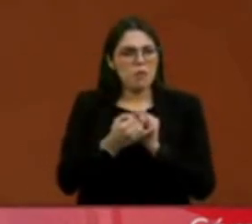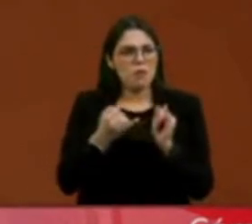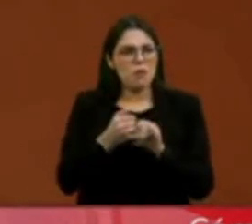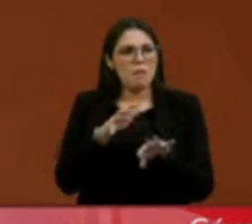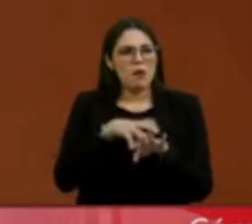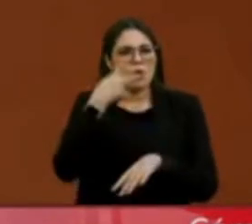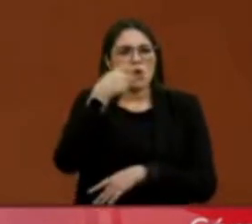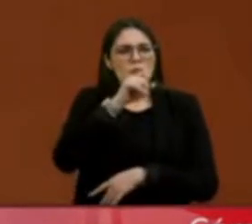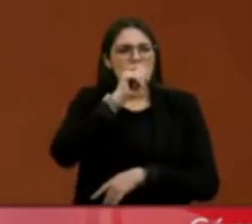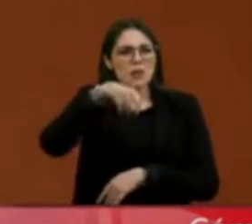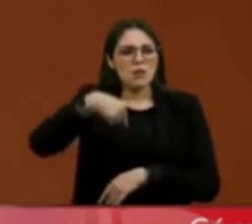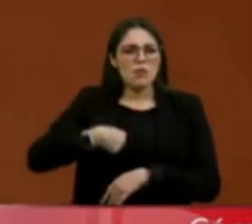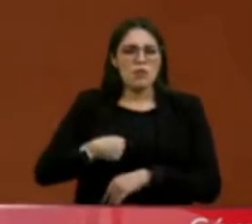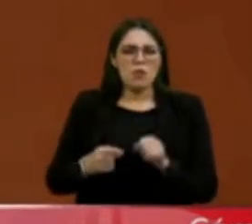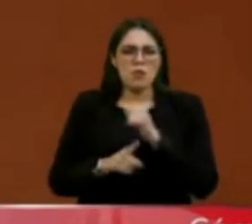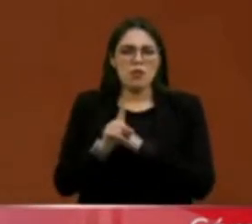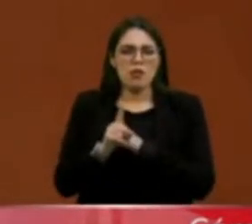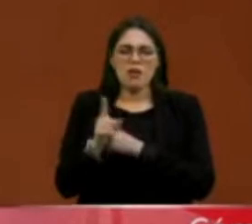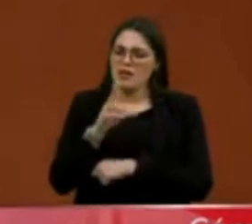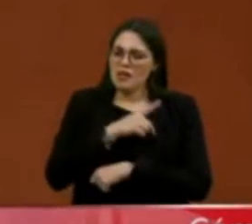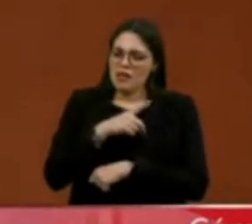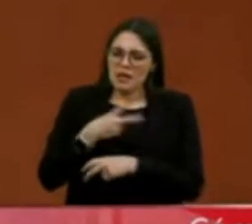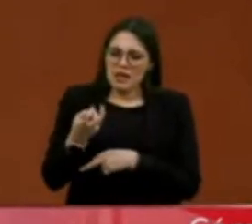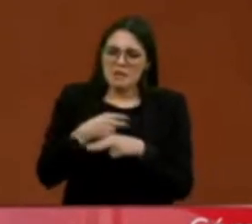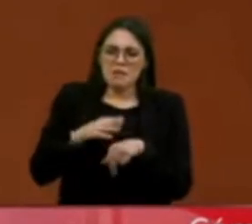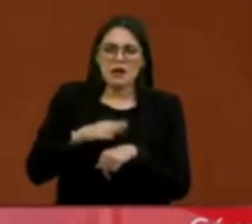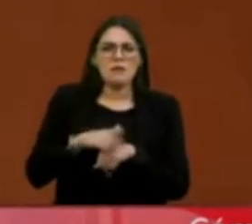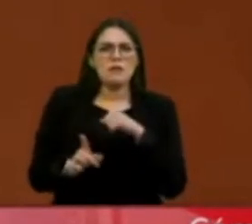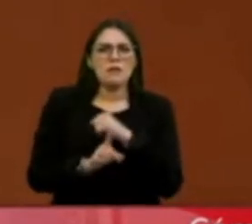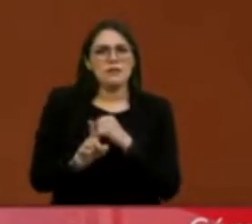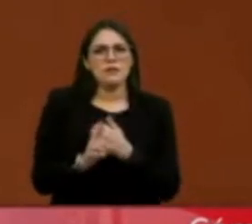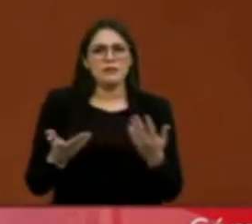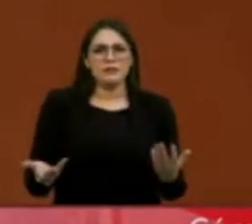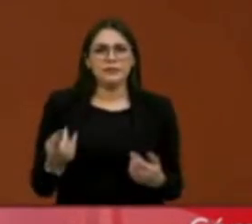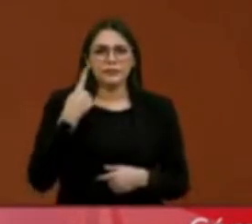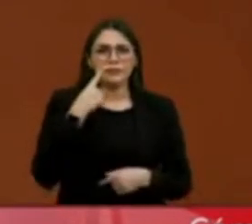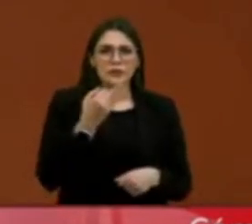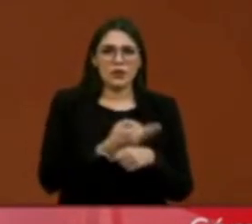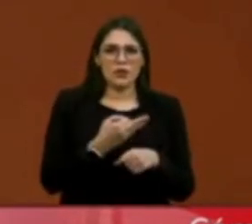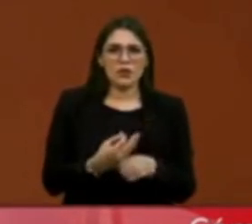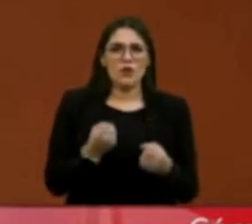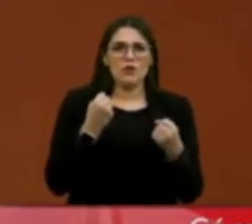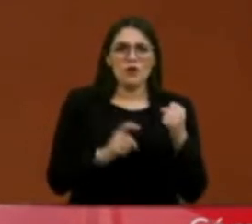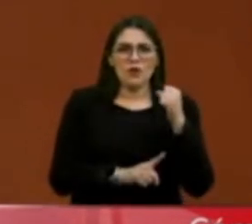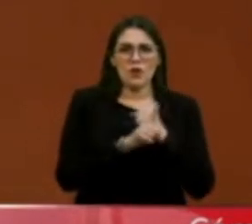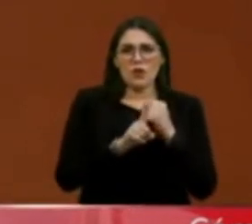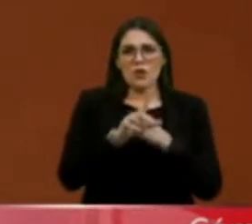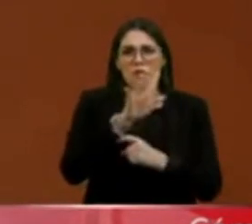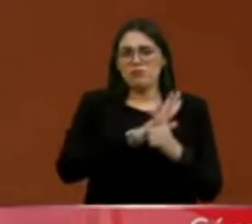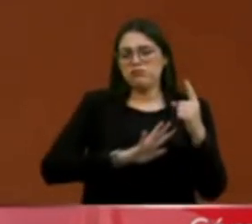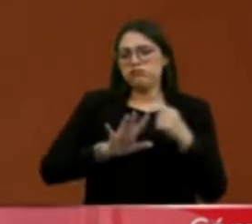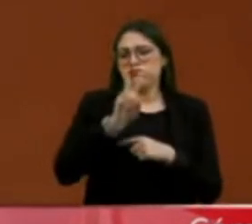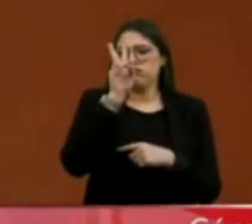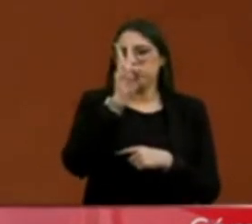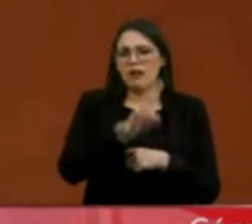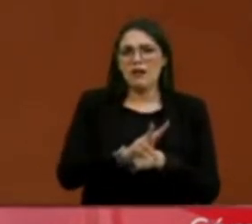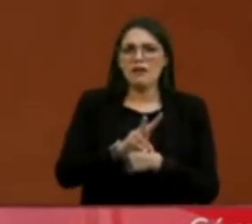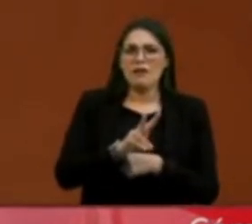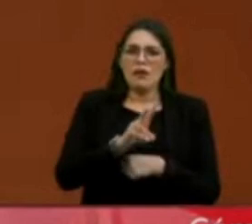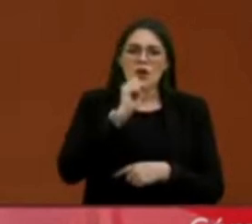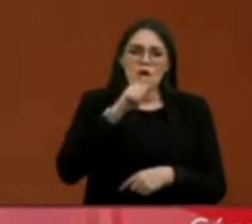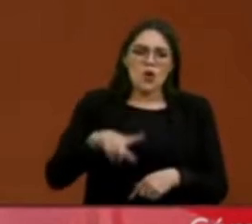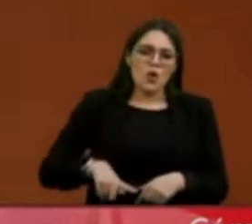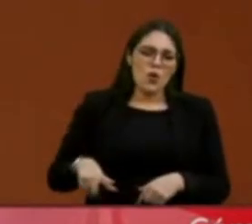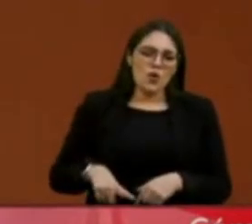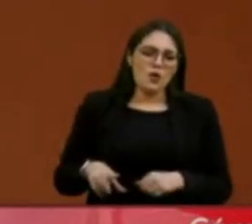problemas, arrancan el sexenio generando más problemas. Vean el desastre de hoy en Palacio Nacional. Un desastre la reunión de